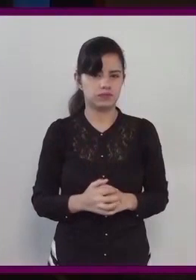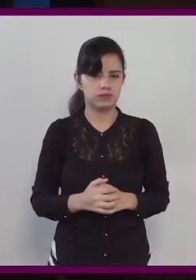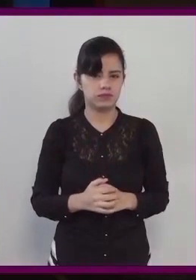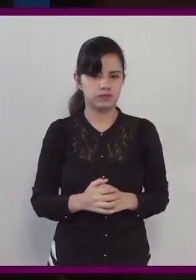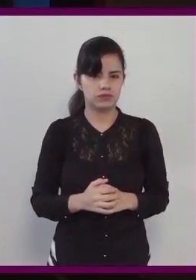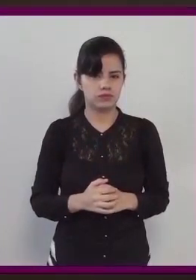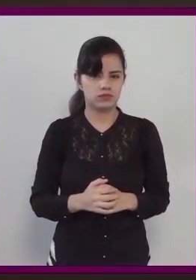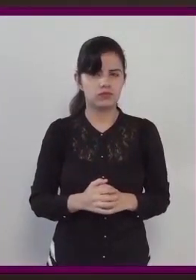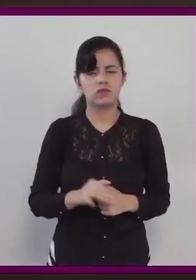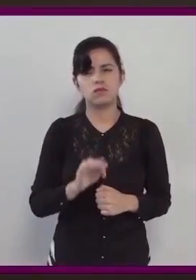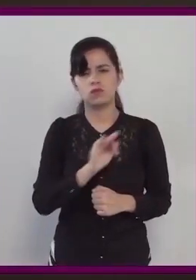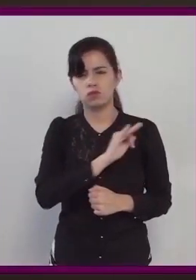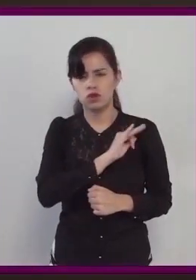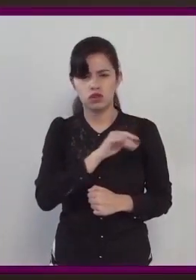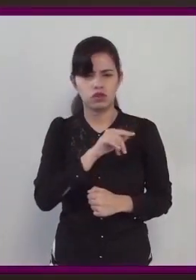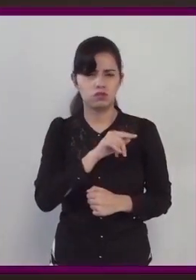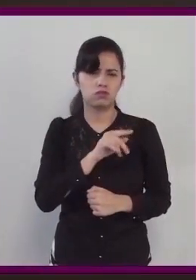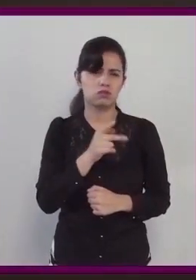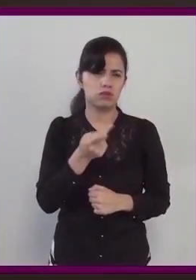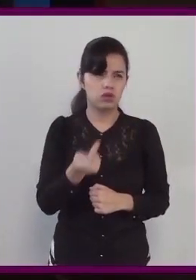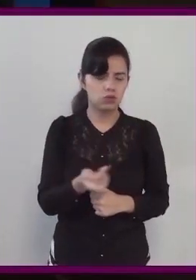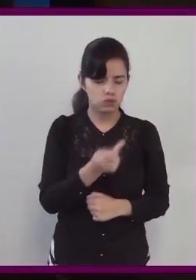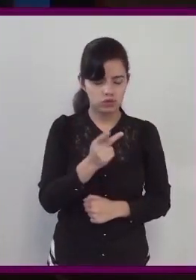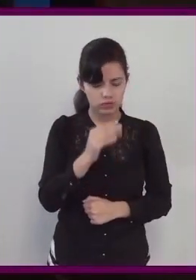crear contextos, ¿no?